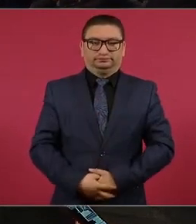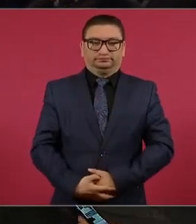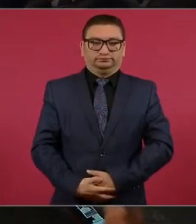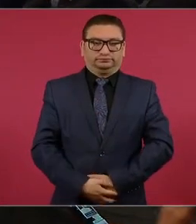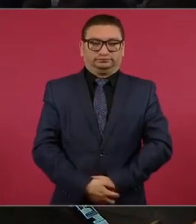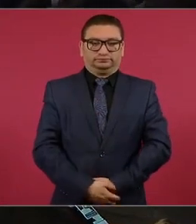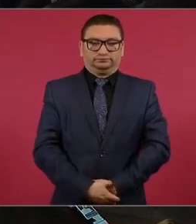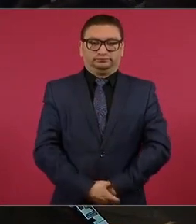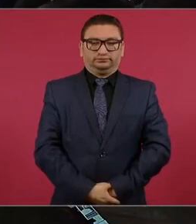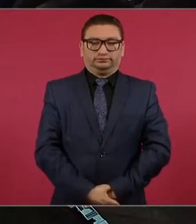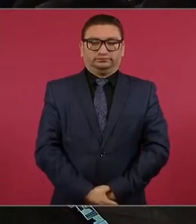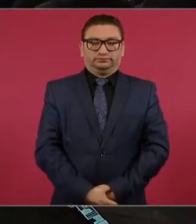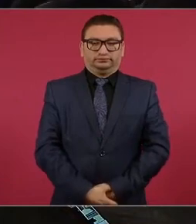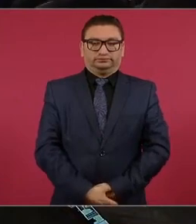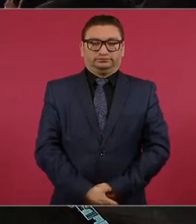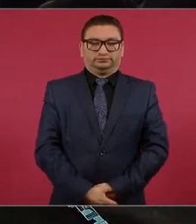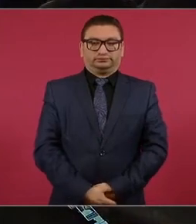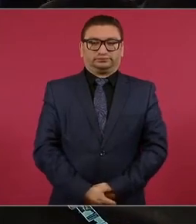iba